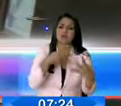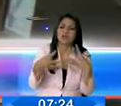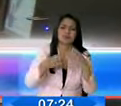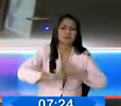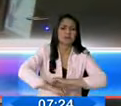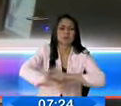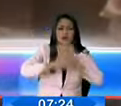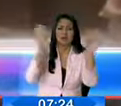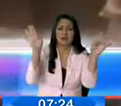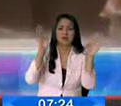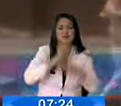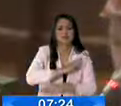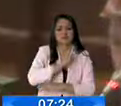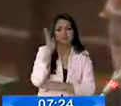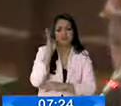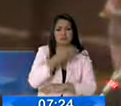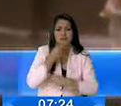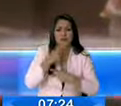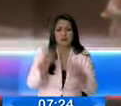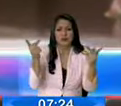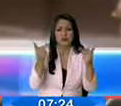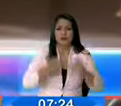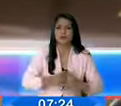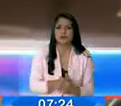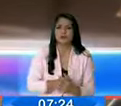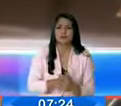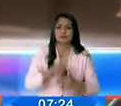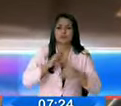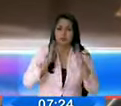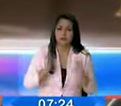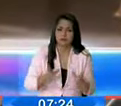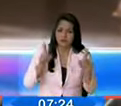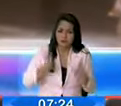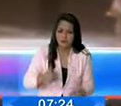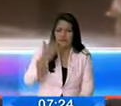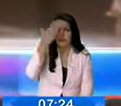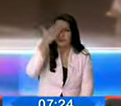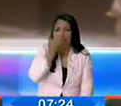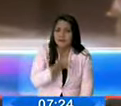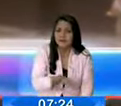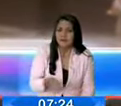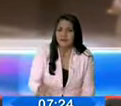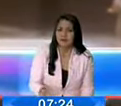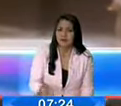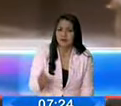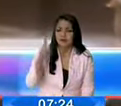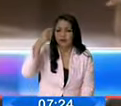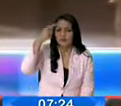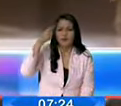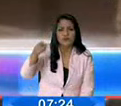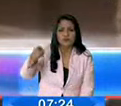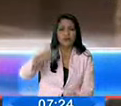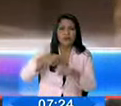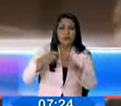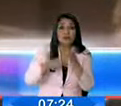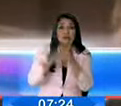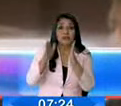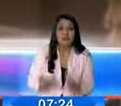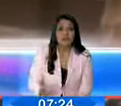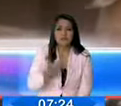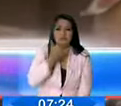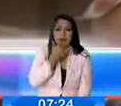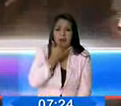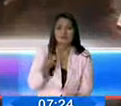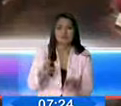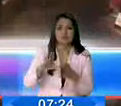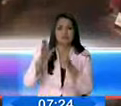y pública. Razón por la cual el pueblo ecuatoriano tiene que saber la omisión de los exministros y la omisión de la